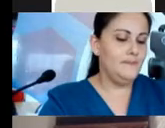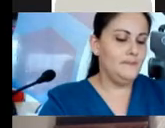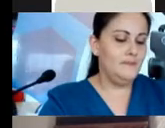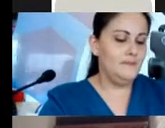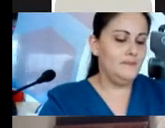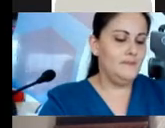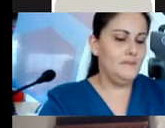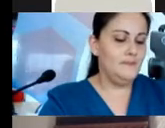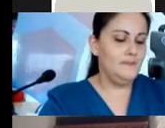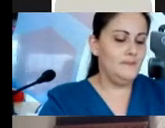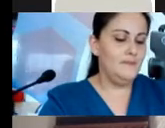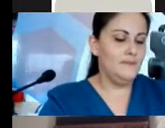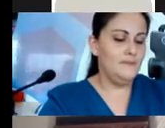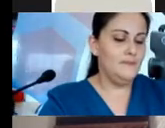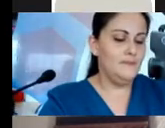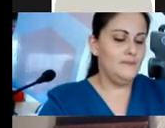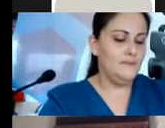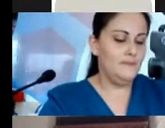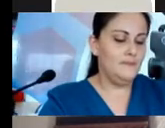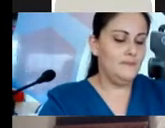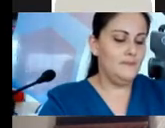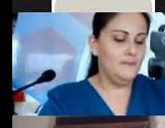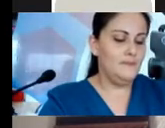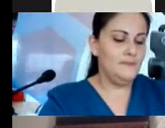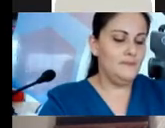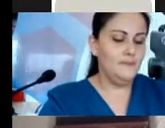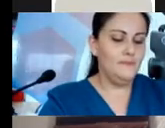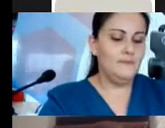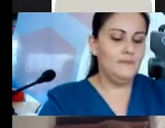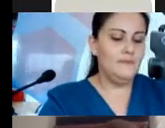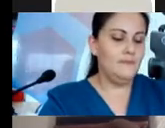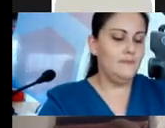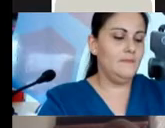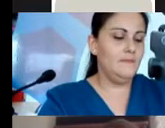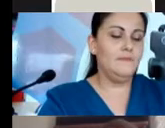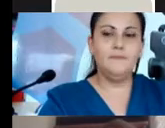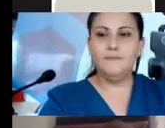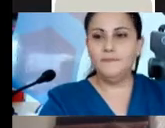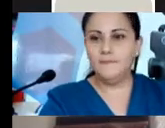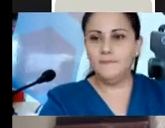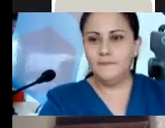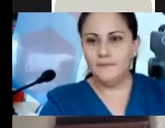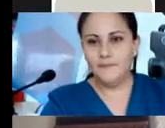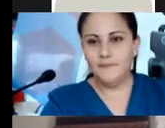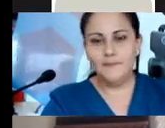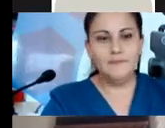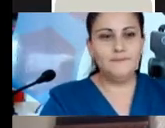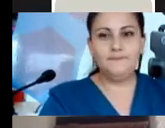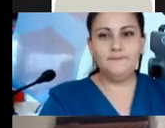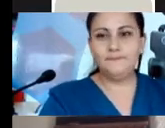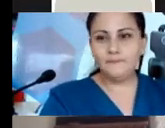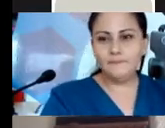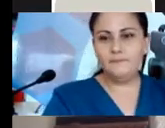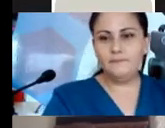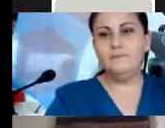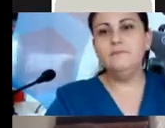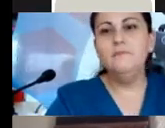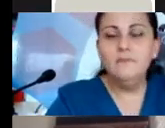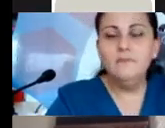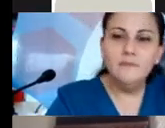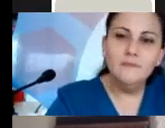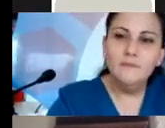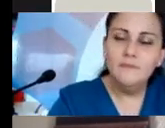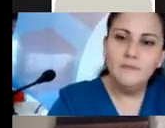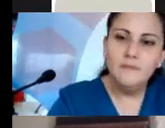para medir, como se ve en la imagen a la derecha, y por supuesto, selección del material. Hablar de